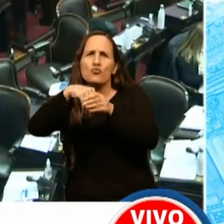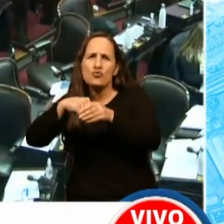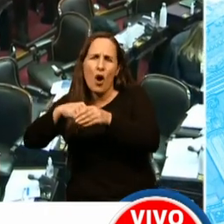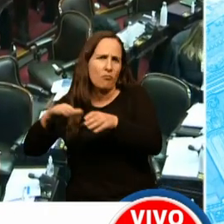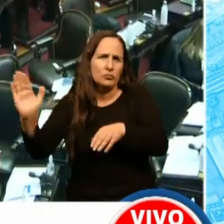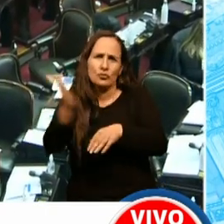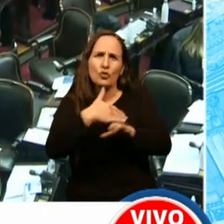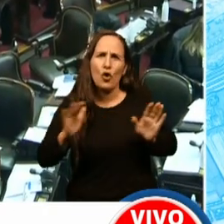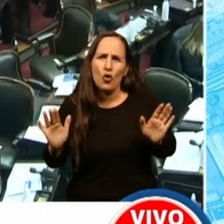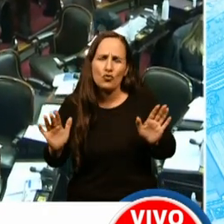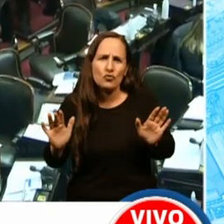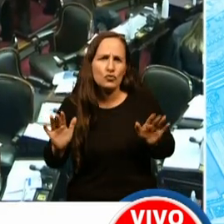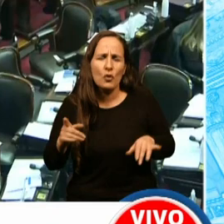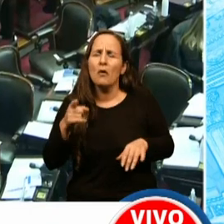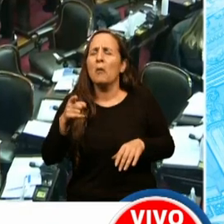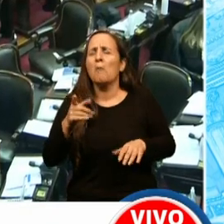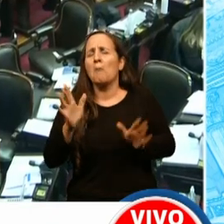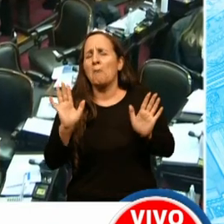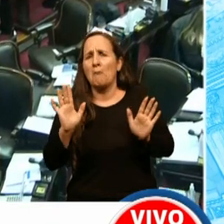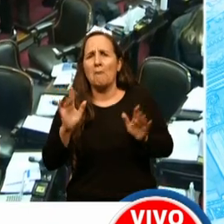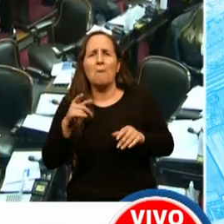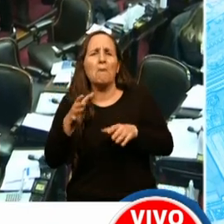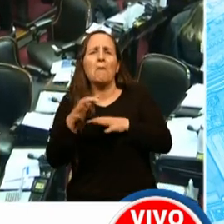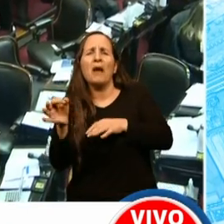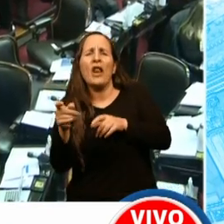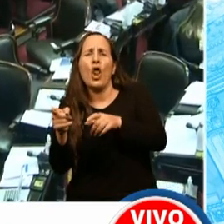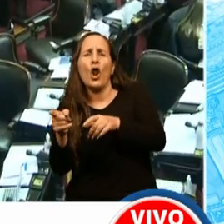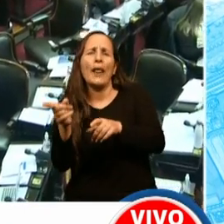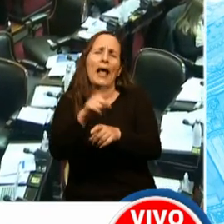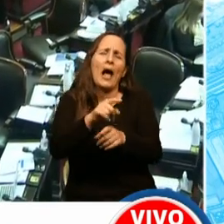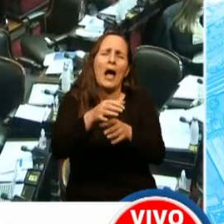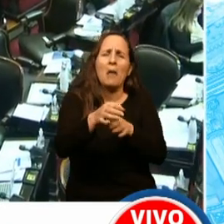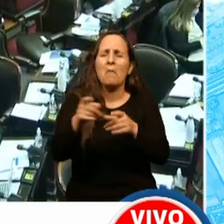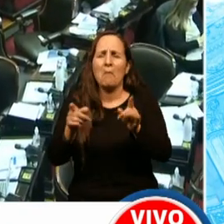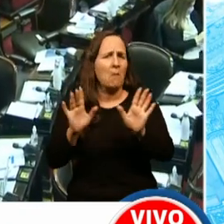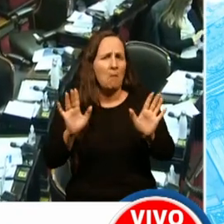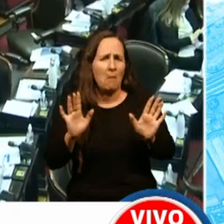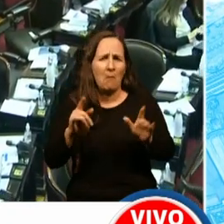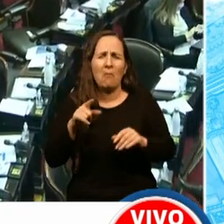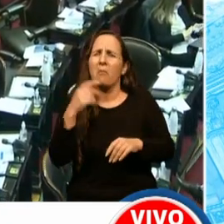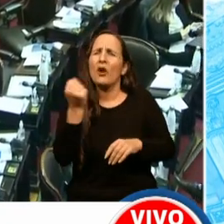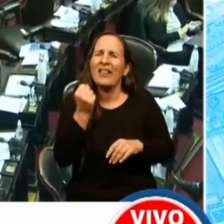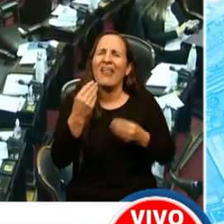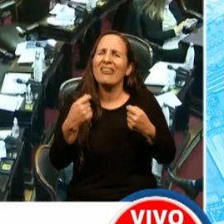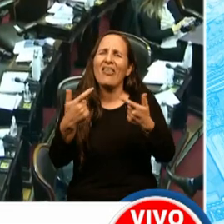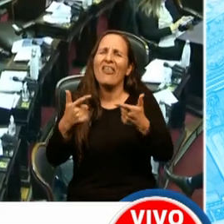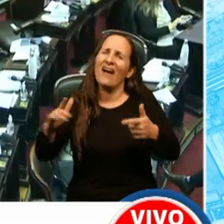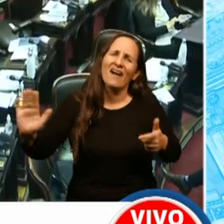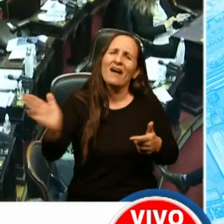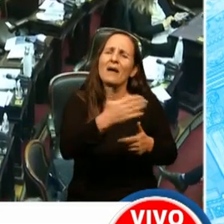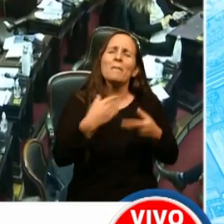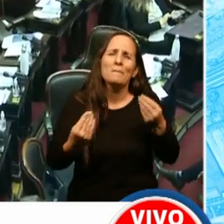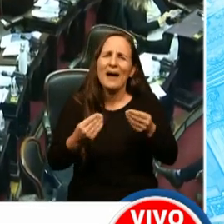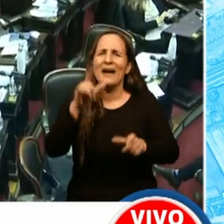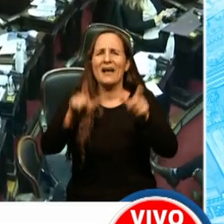allá de que pertenezcan a una minoría oa otras está abriendo las puertas para tratar de que los los ciudadanos y